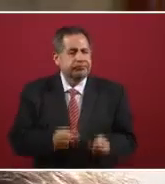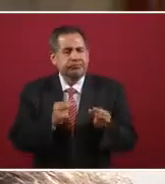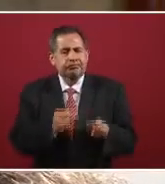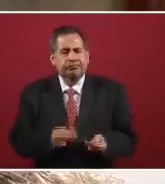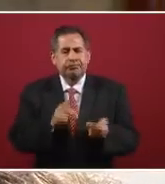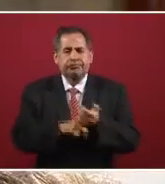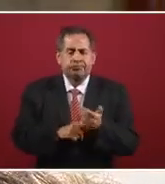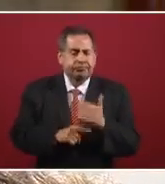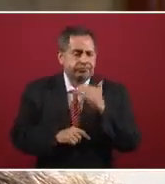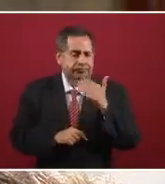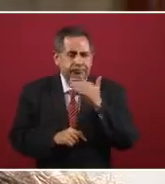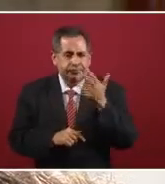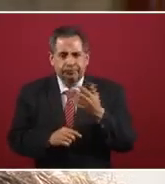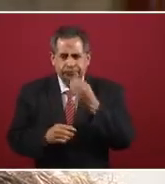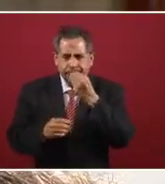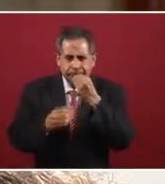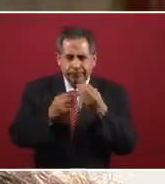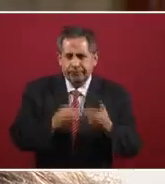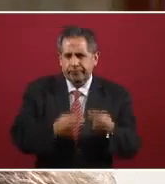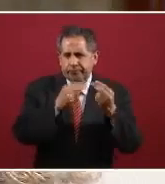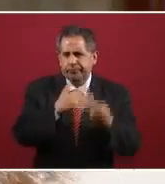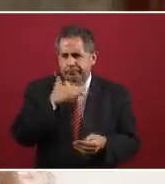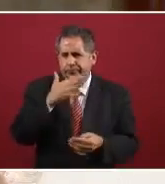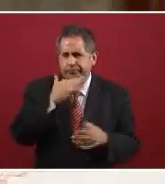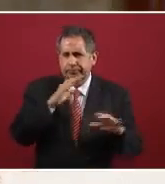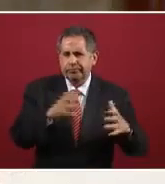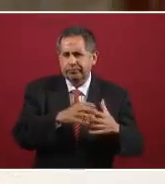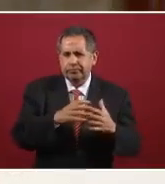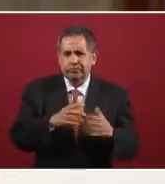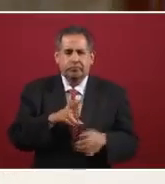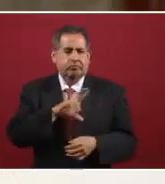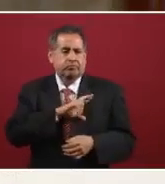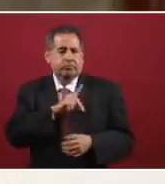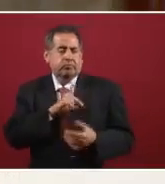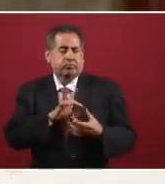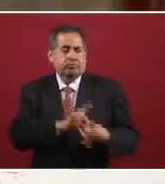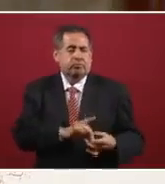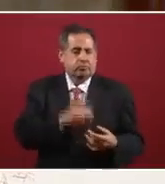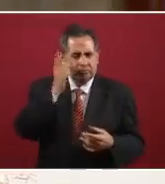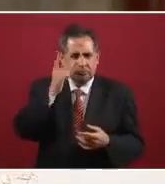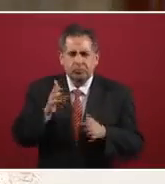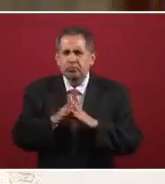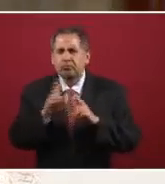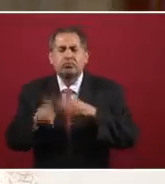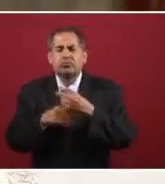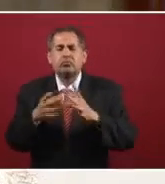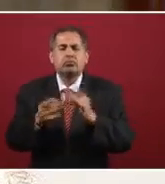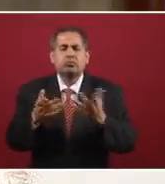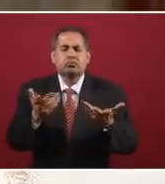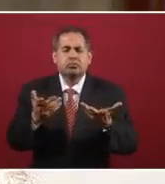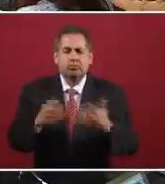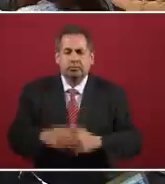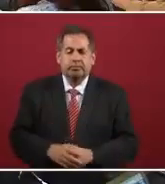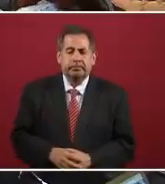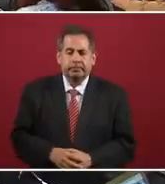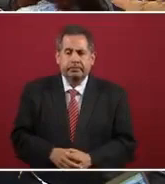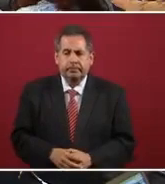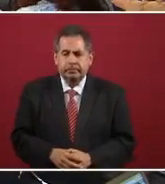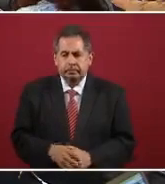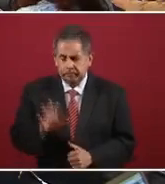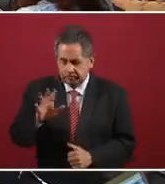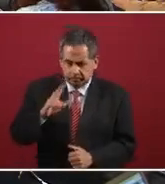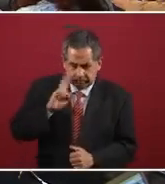ese tipo de comedores que está manejado por un particular. En este caso, ¿cómo va a ser en ese nuevo escolar? Pues hay que